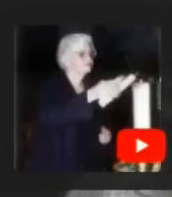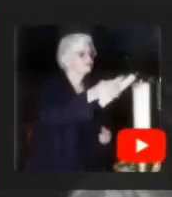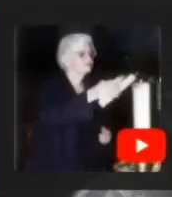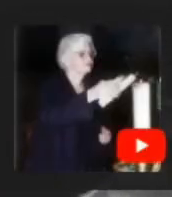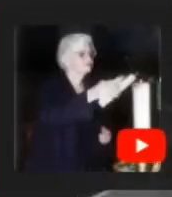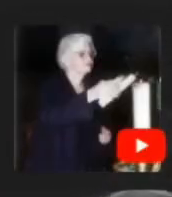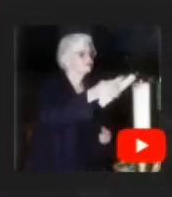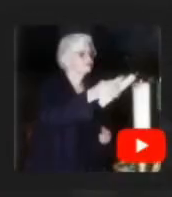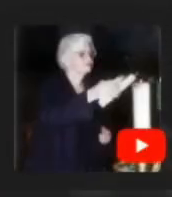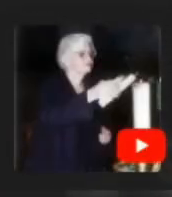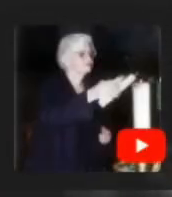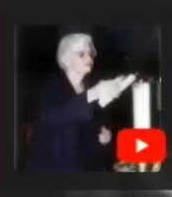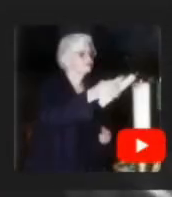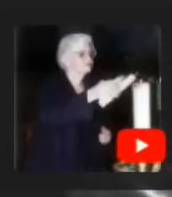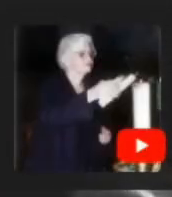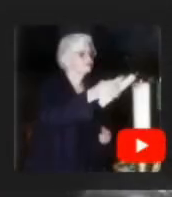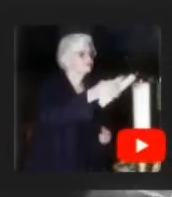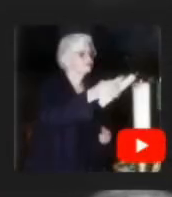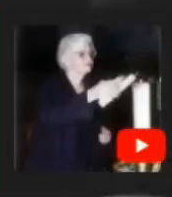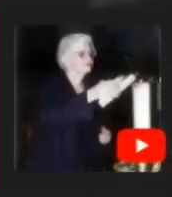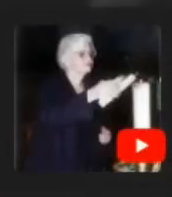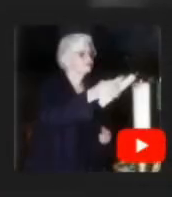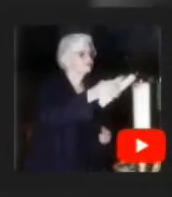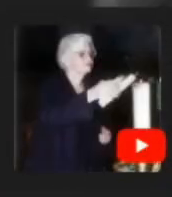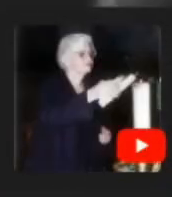grande para todos ustedes, y me despido